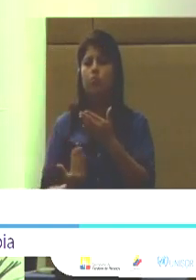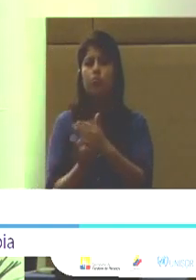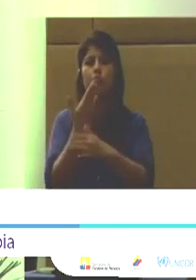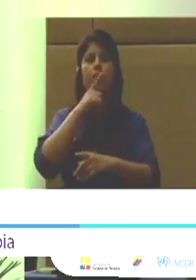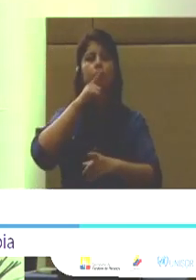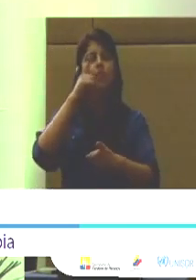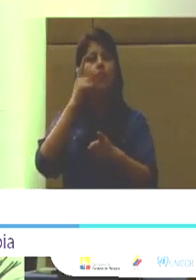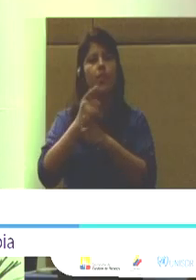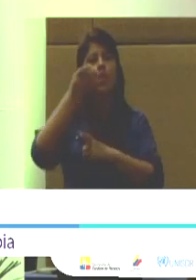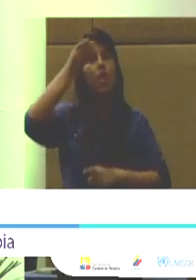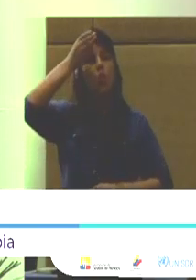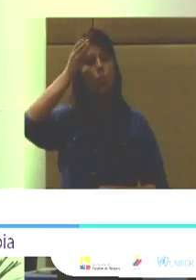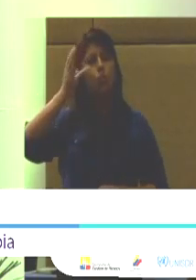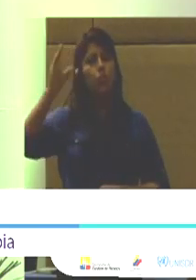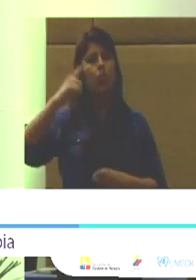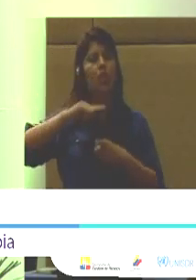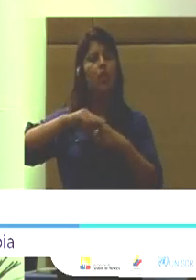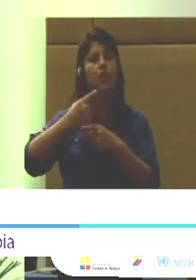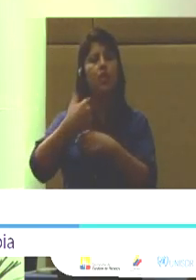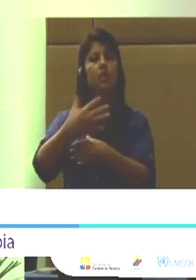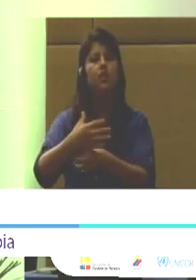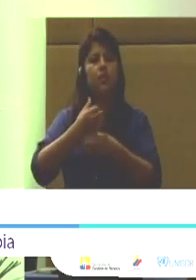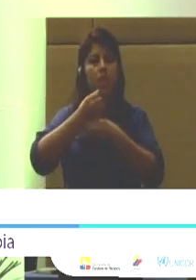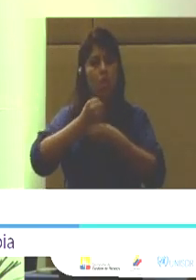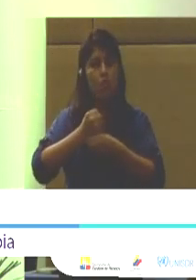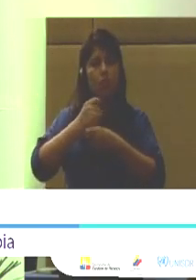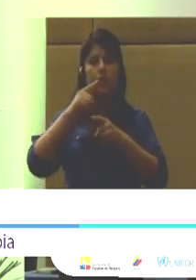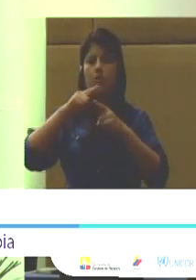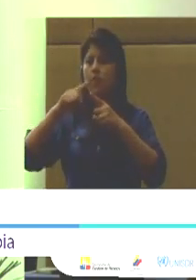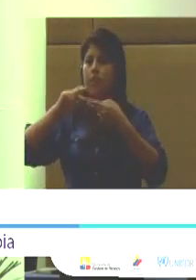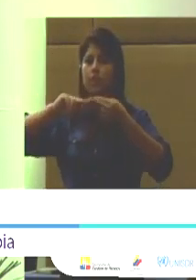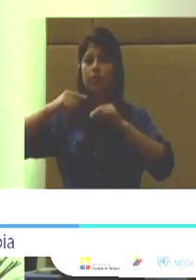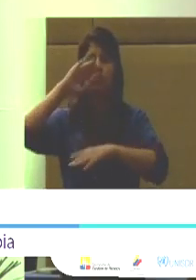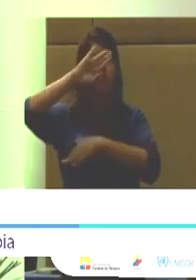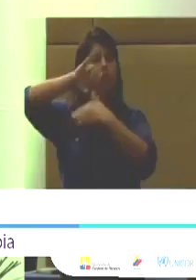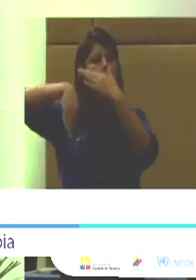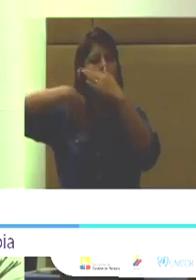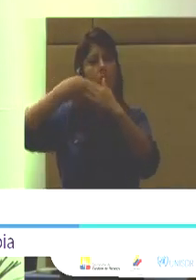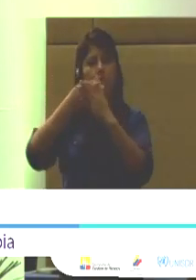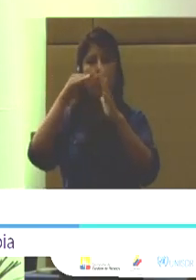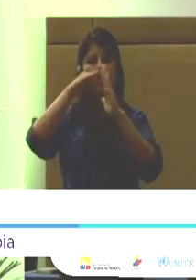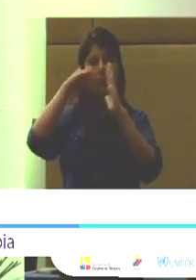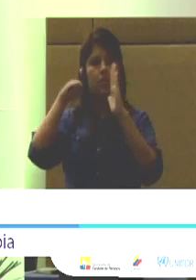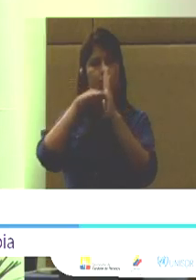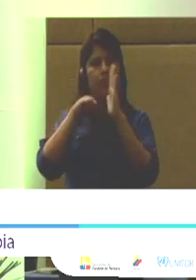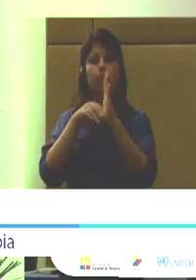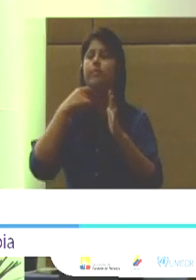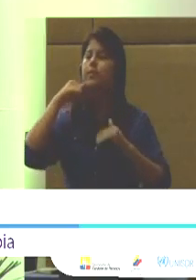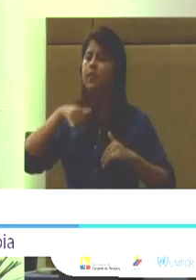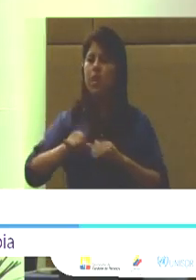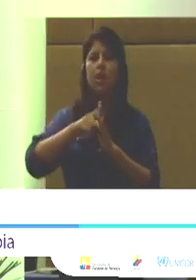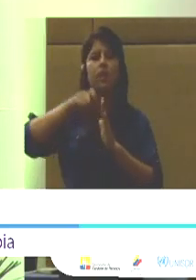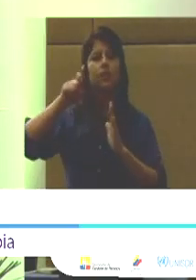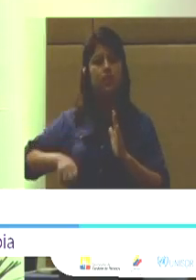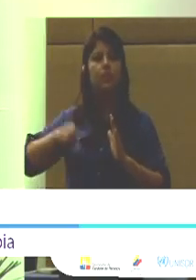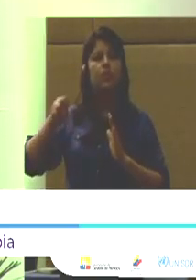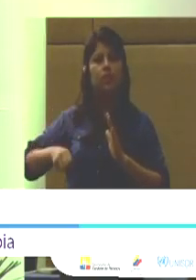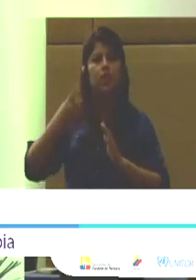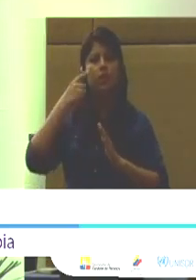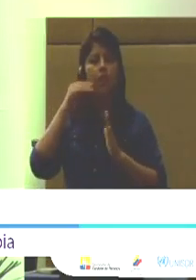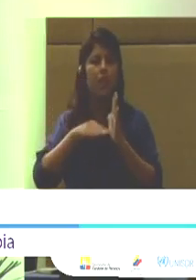cultura de seguridad y resiliencia a todo nivel, pero seguimos insistiendo de hablar del nivel